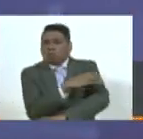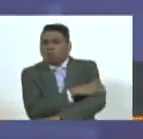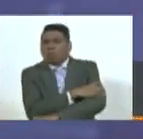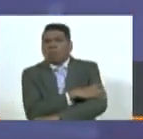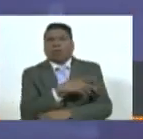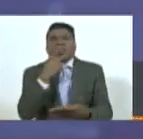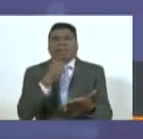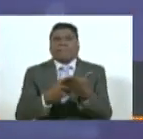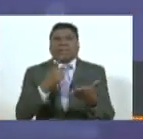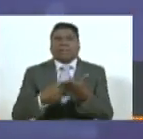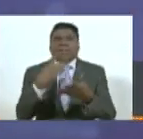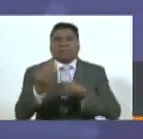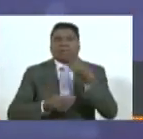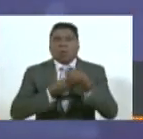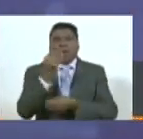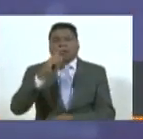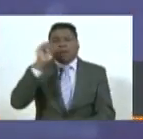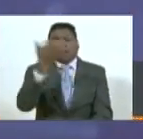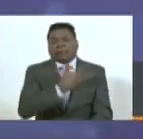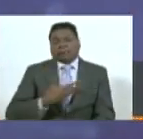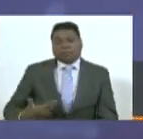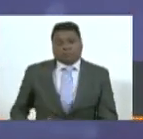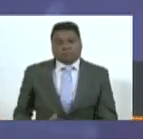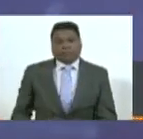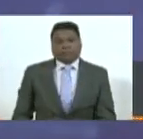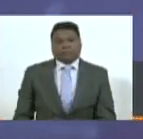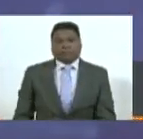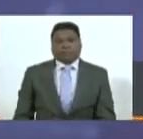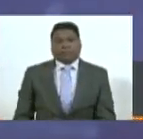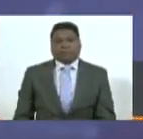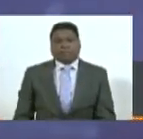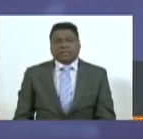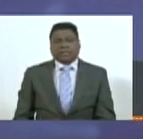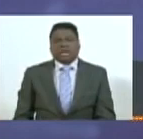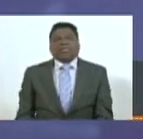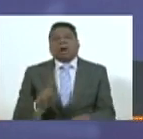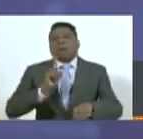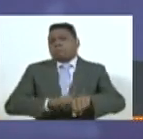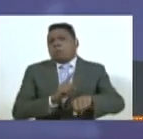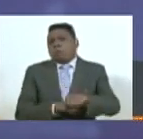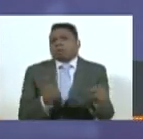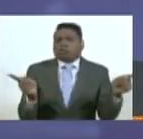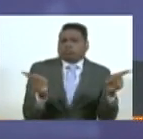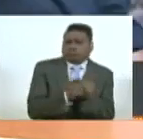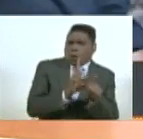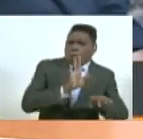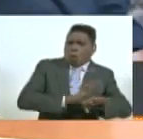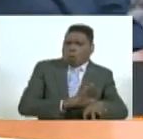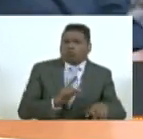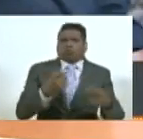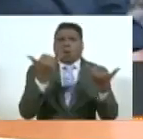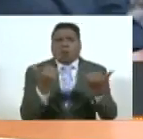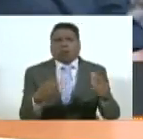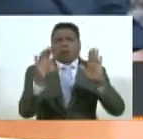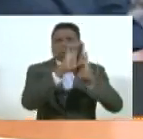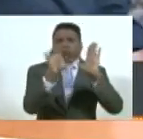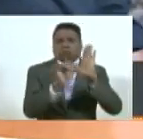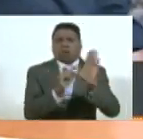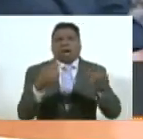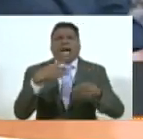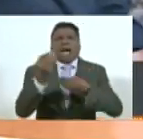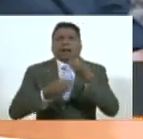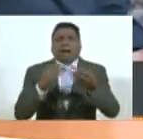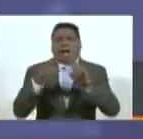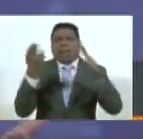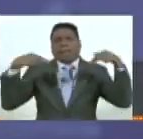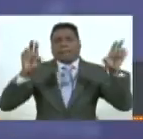este planteamiento realizado por el presidente Nicolás Maduro era circunstancial. ¿De qué manera la Asamblea Nacional Constituyente garantizará la paz de